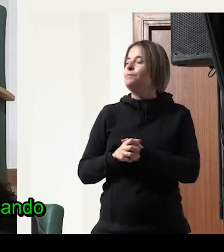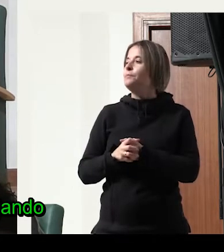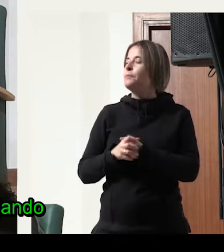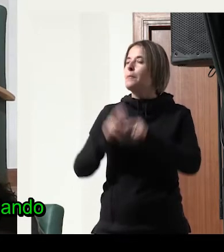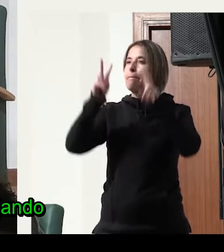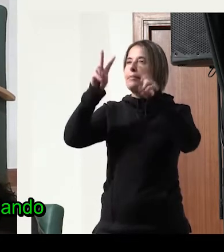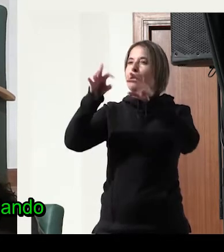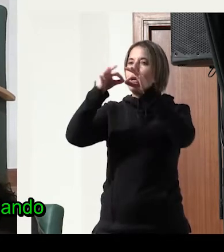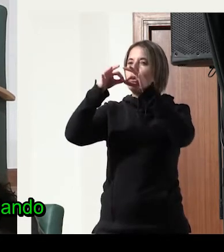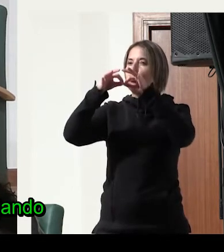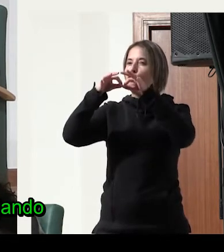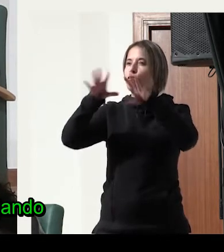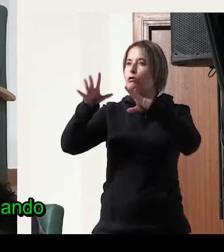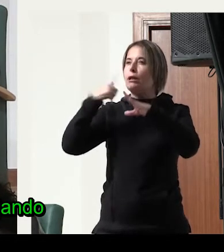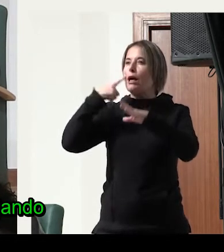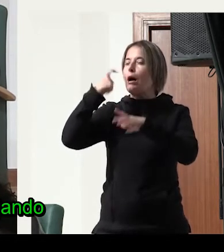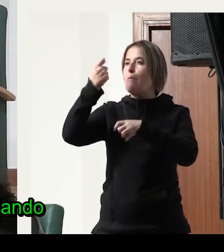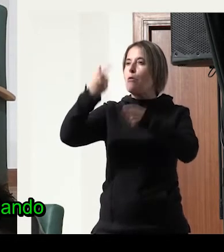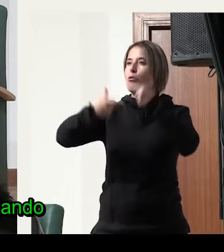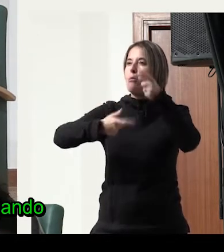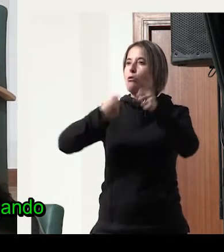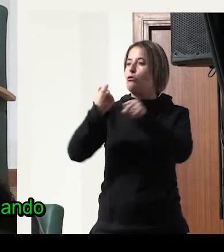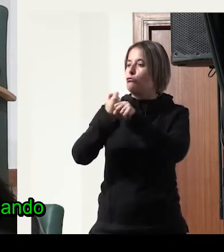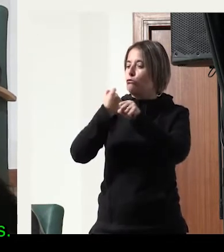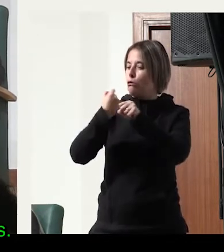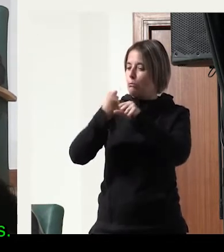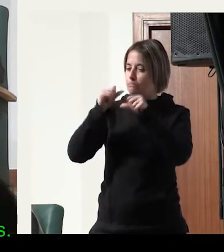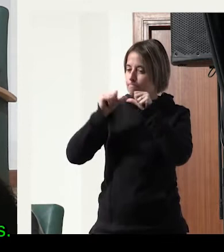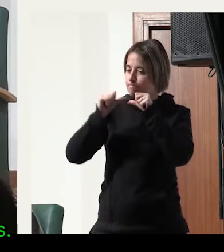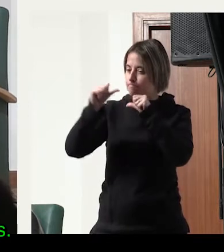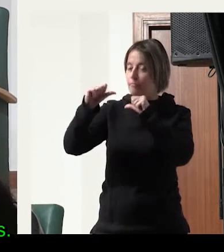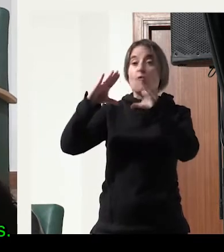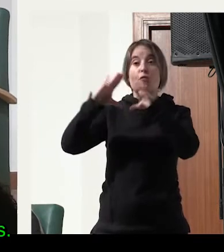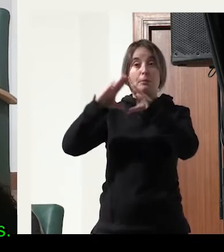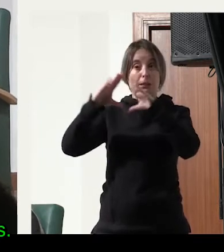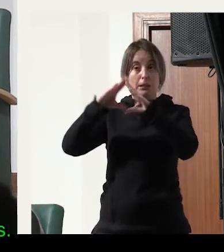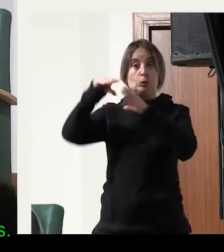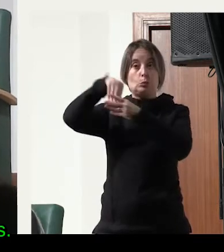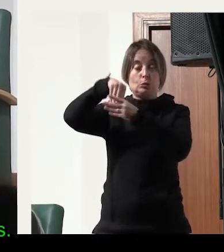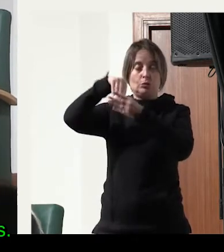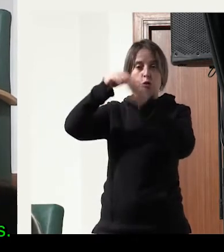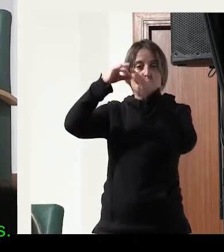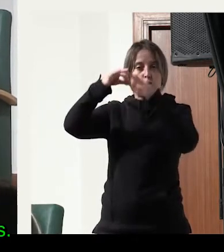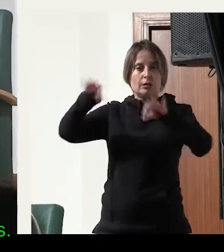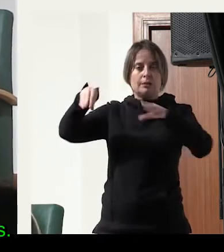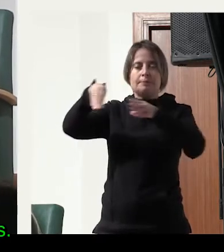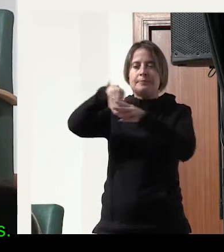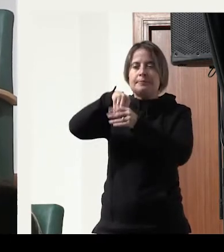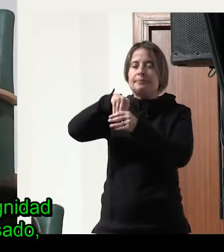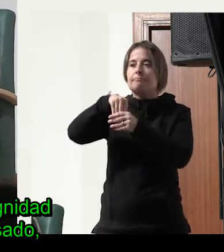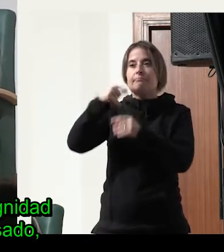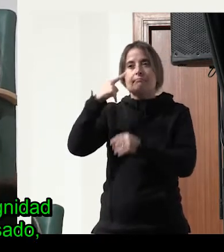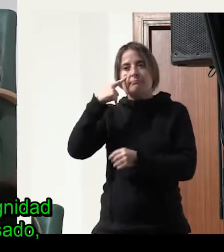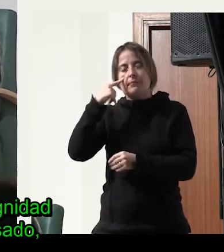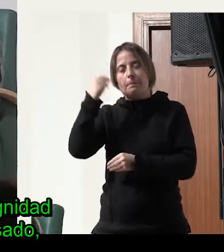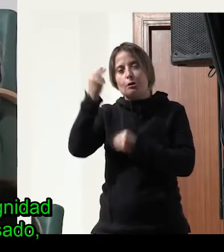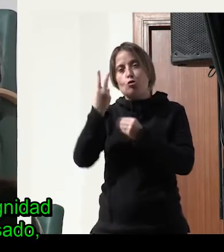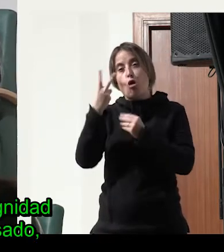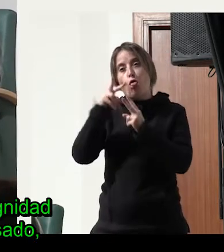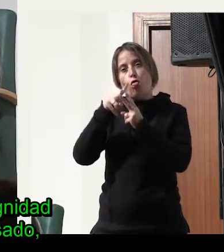tema que poco a poco lo vamos trabajando también en el feminismo. Y a mí me parece que hay que hacer dos cosas. Una, hay que